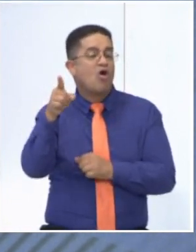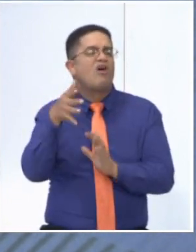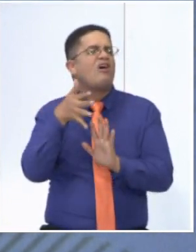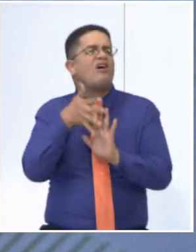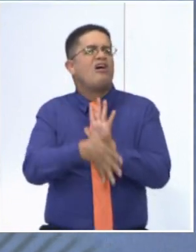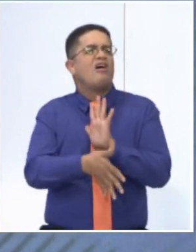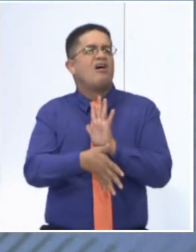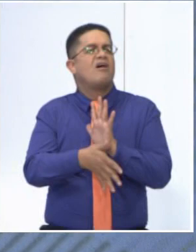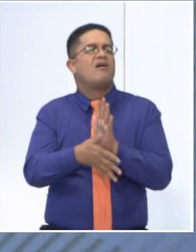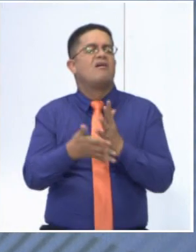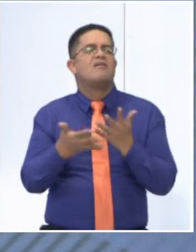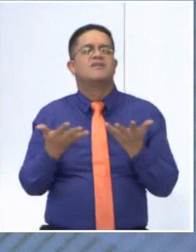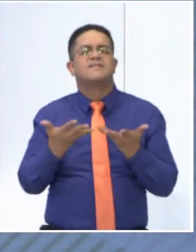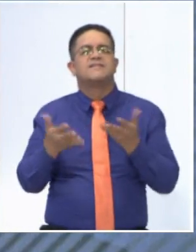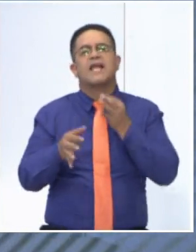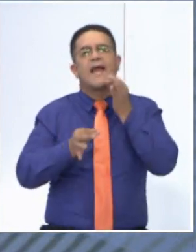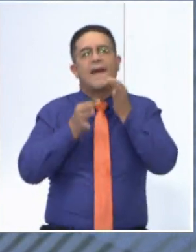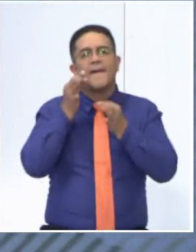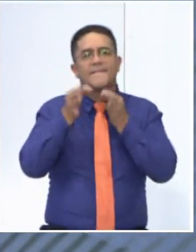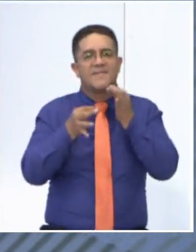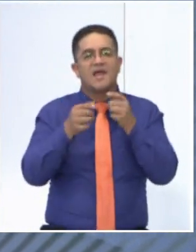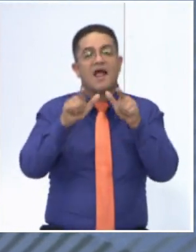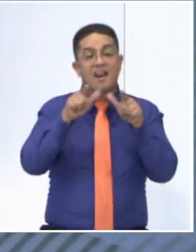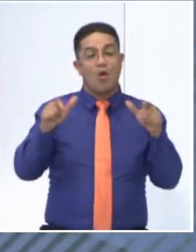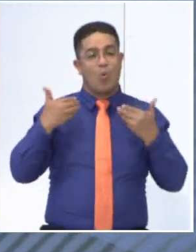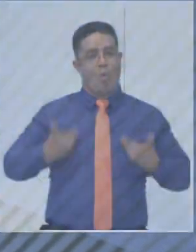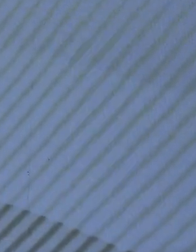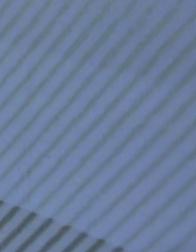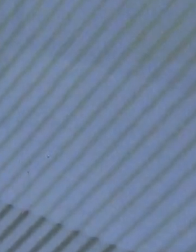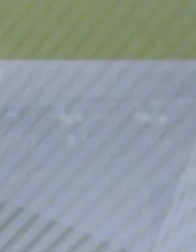sobre lo que explica nuestro lenguaje corporal.